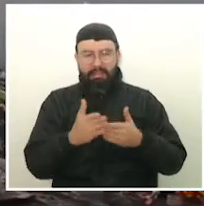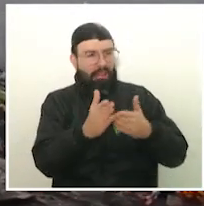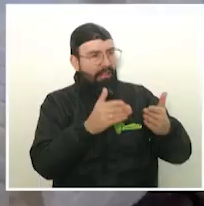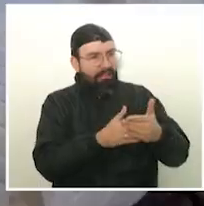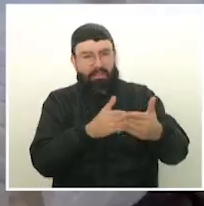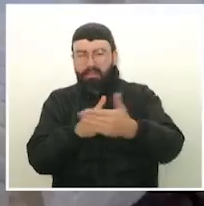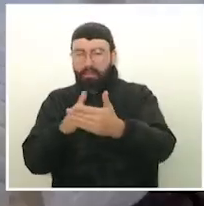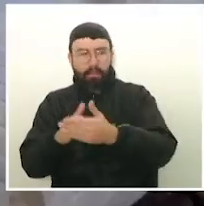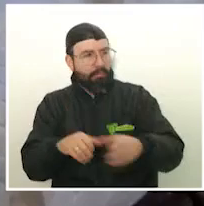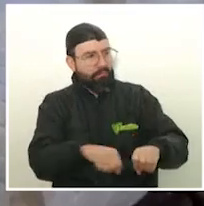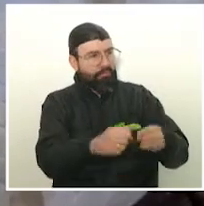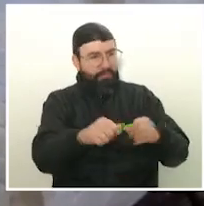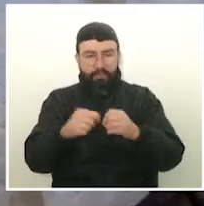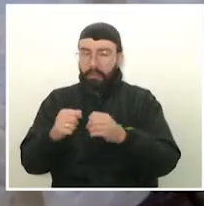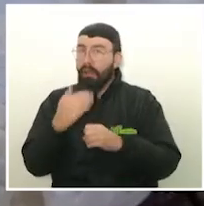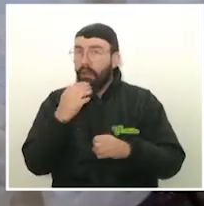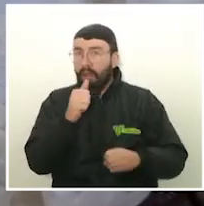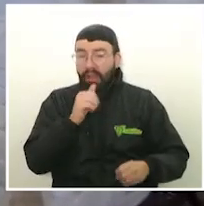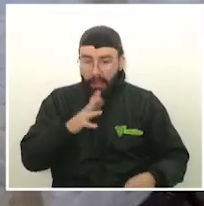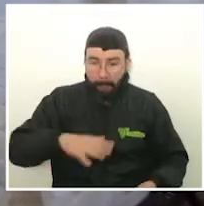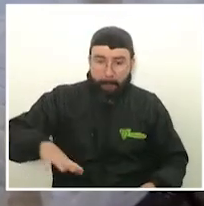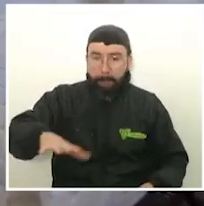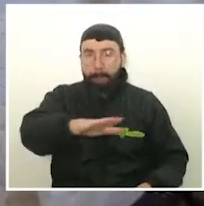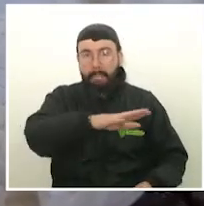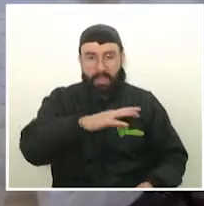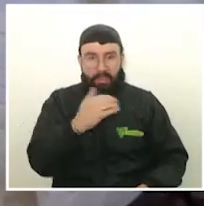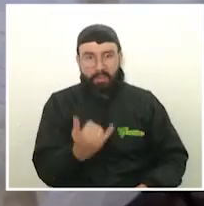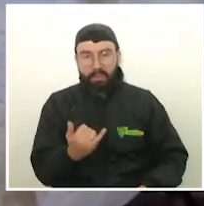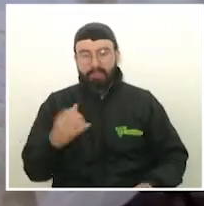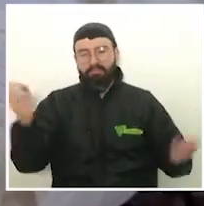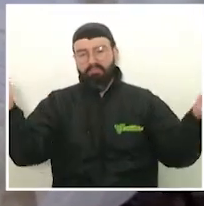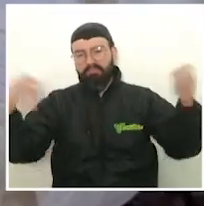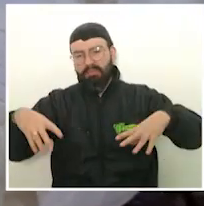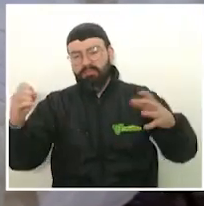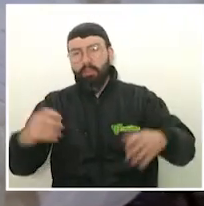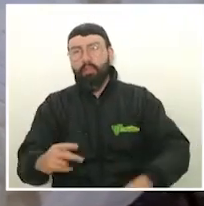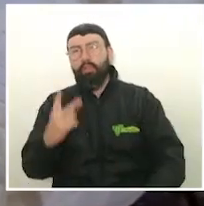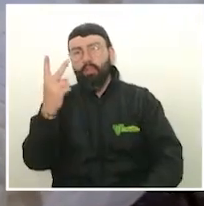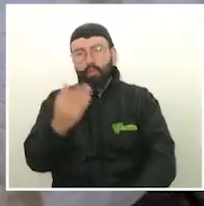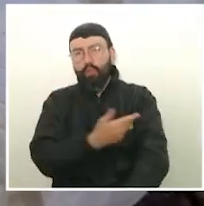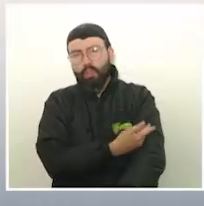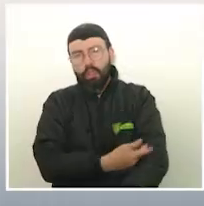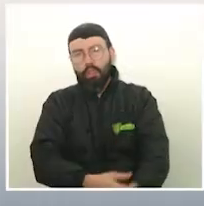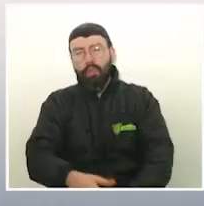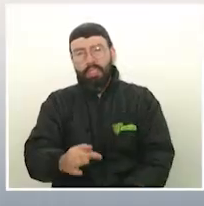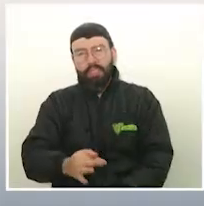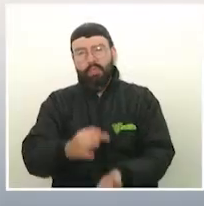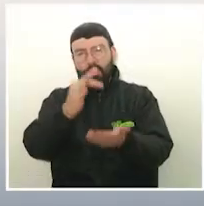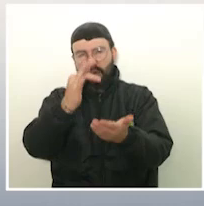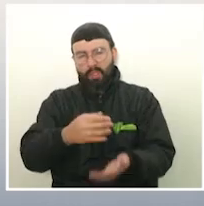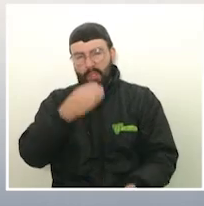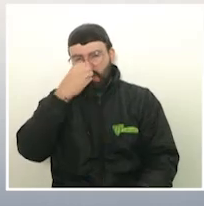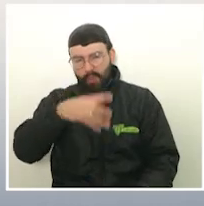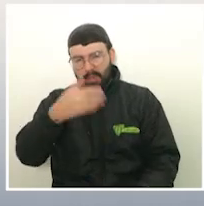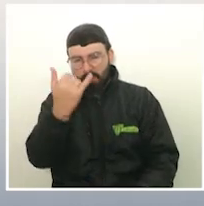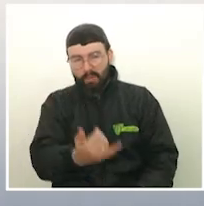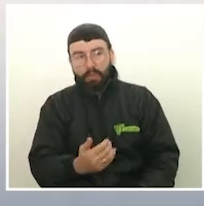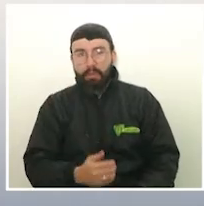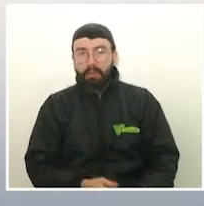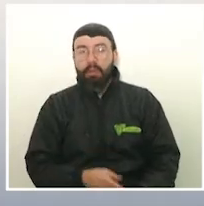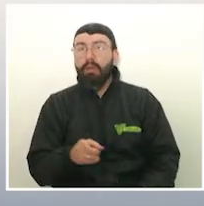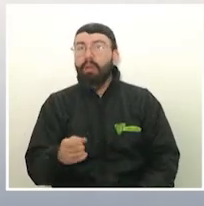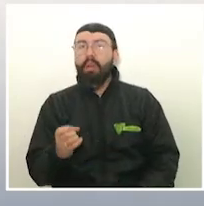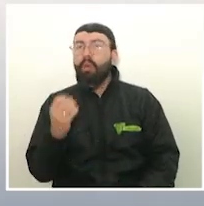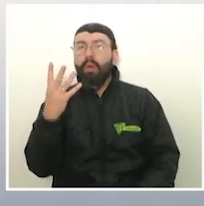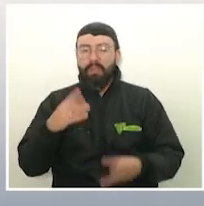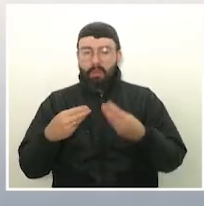planeta. Los mares y océanos son receptores de hasta 12 millones de toneladas de basura. El tiempo de degradación del